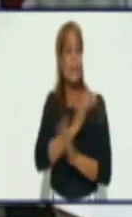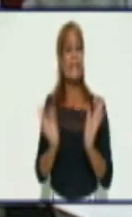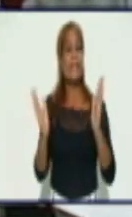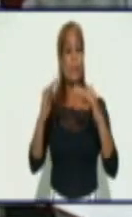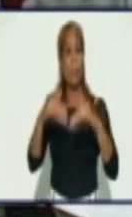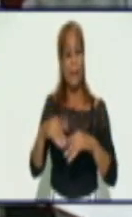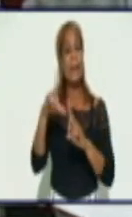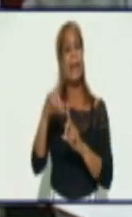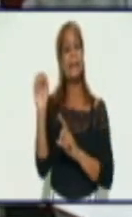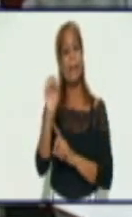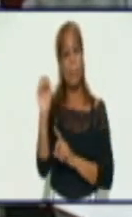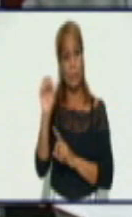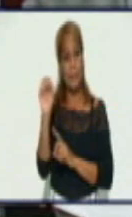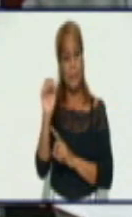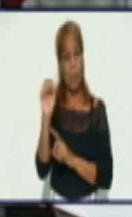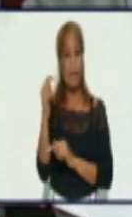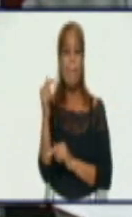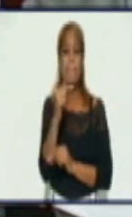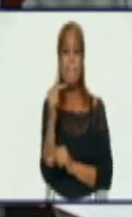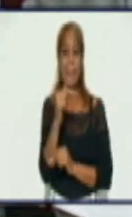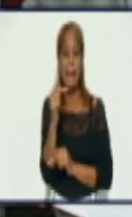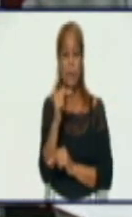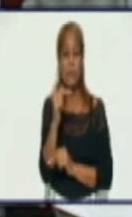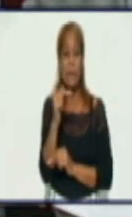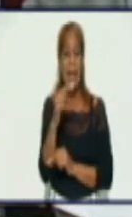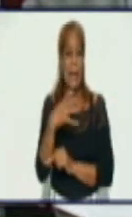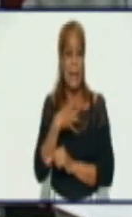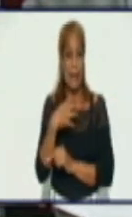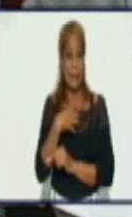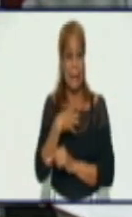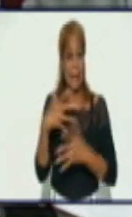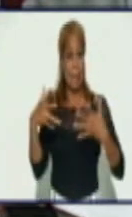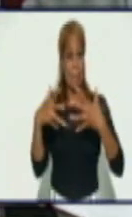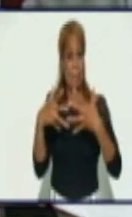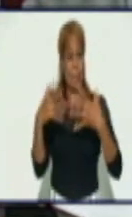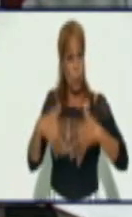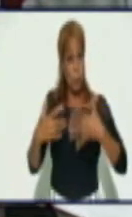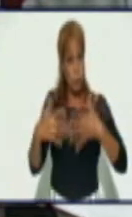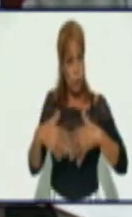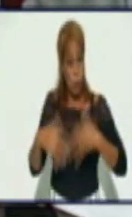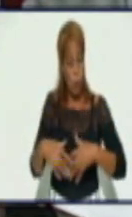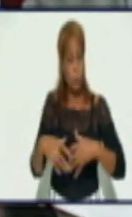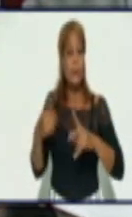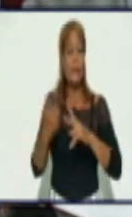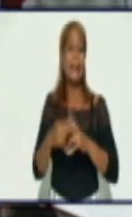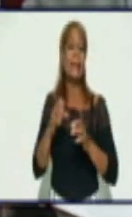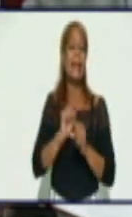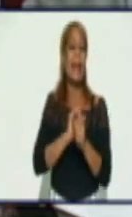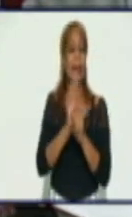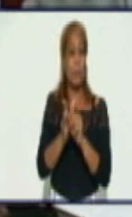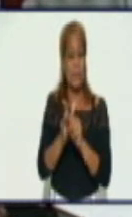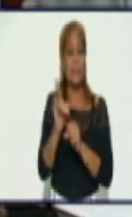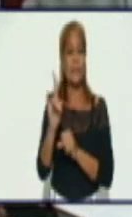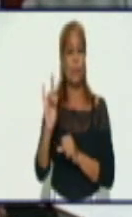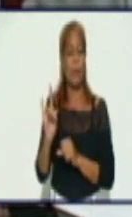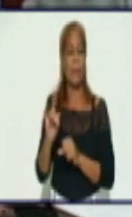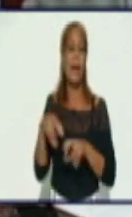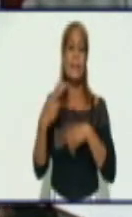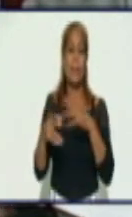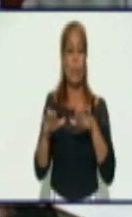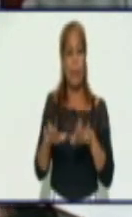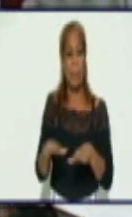las transportaciones excepto aquellas vinculadas a lakovic 19 y las demandas de la economía hagamos una pausa